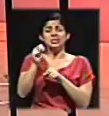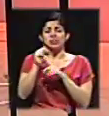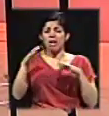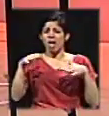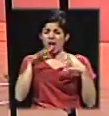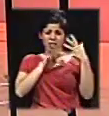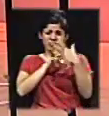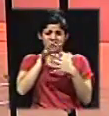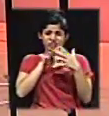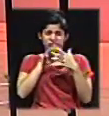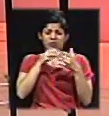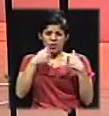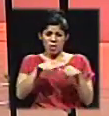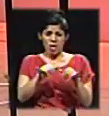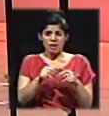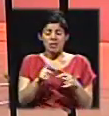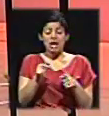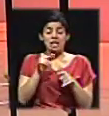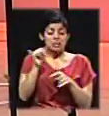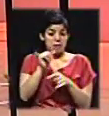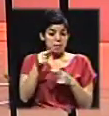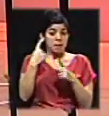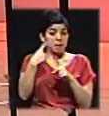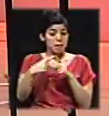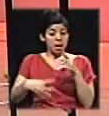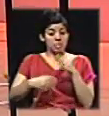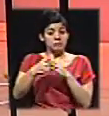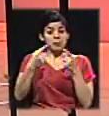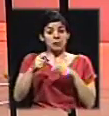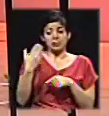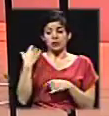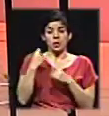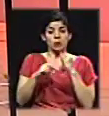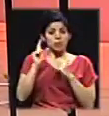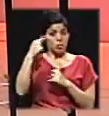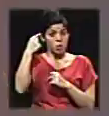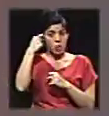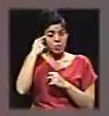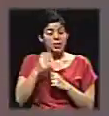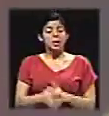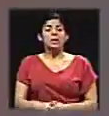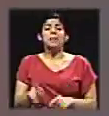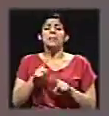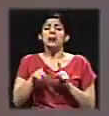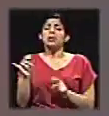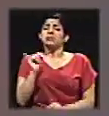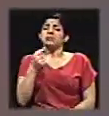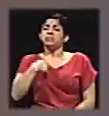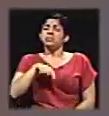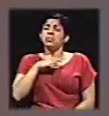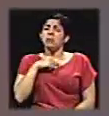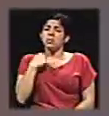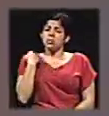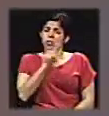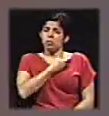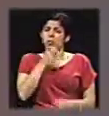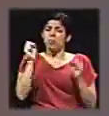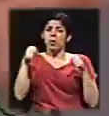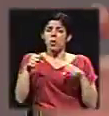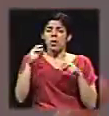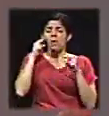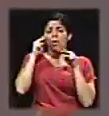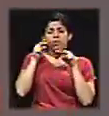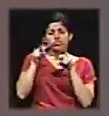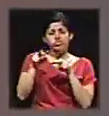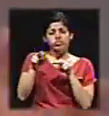esclarecidos y, por supuesto, lo que ha pasado, digamos, en el último gobierno. Pero incluso podíamos, si miramos hacia